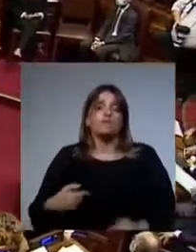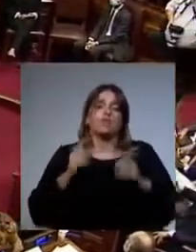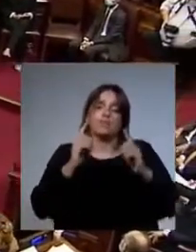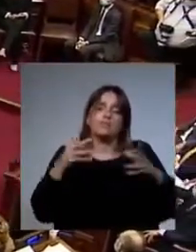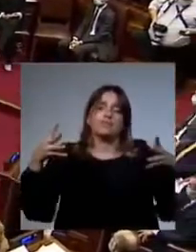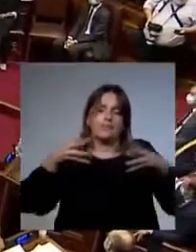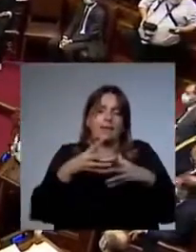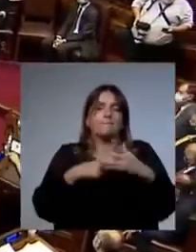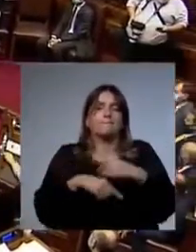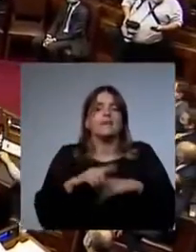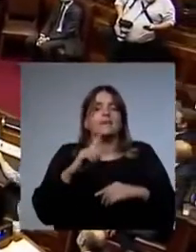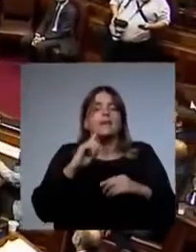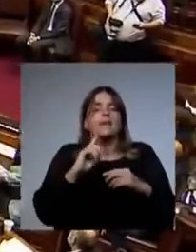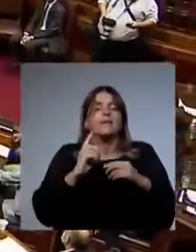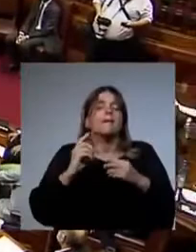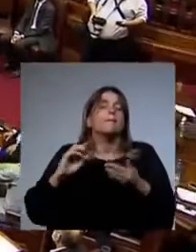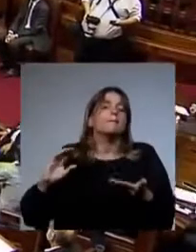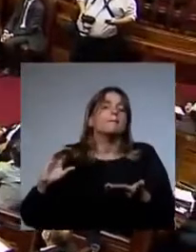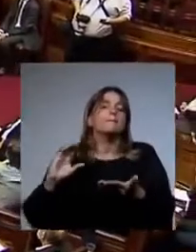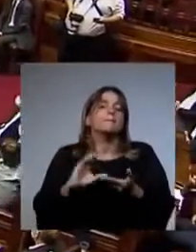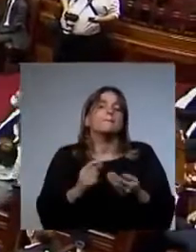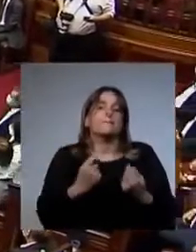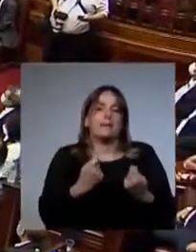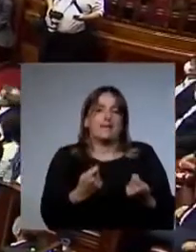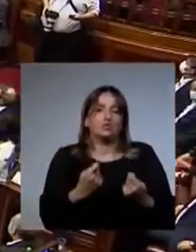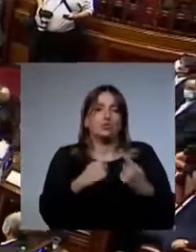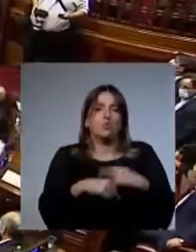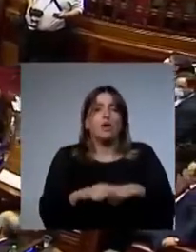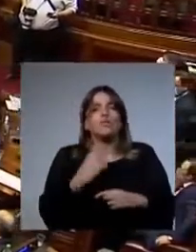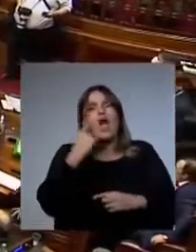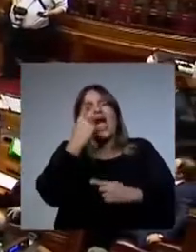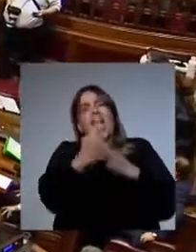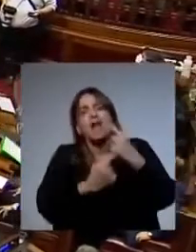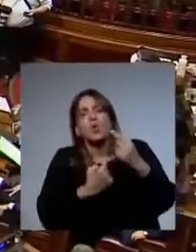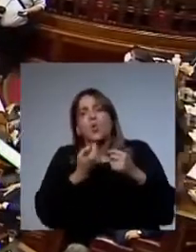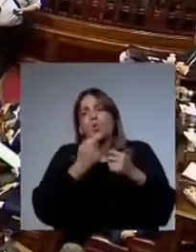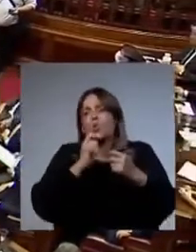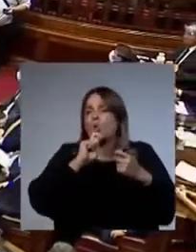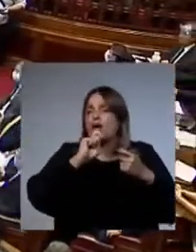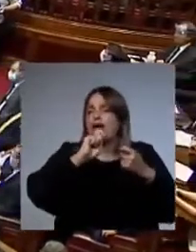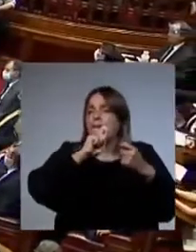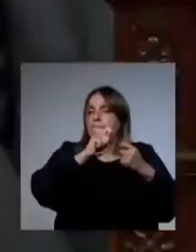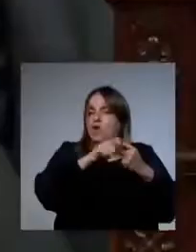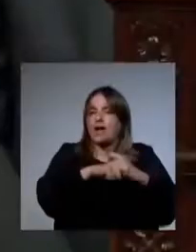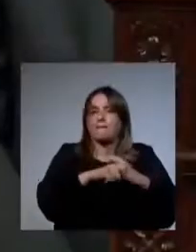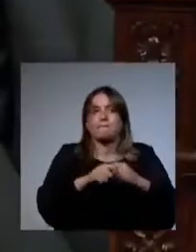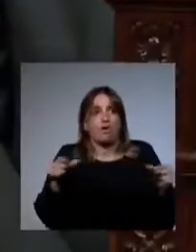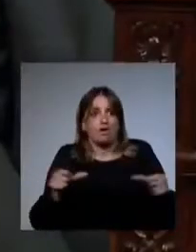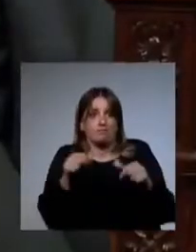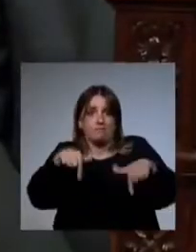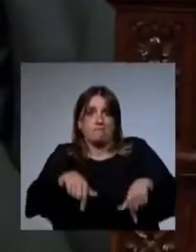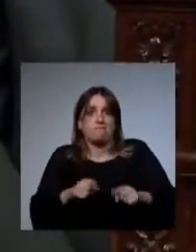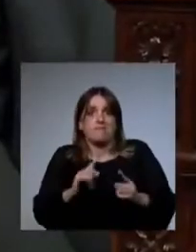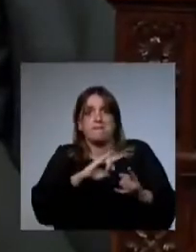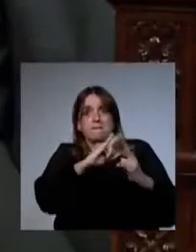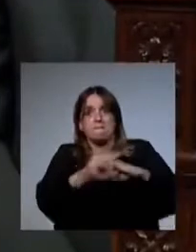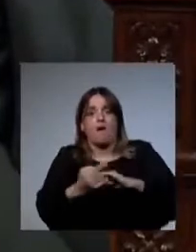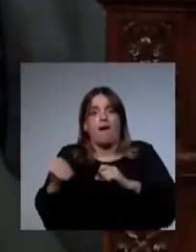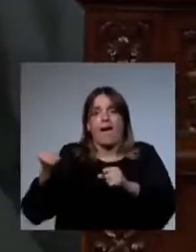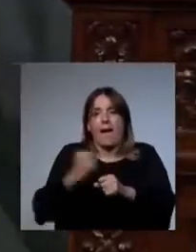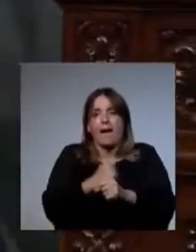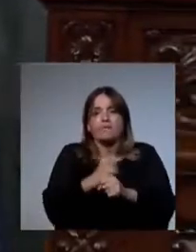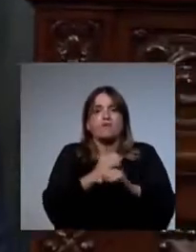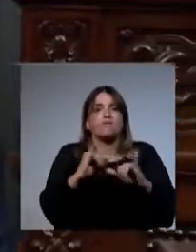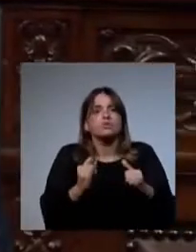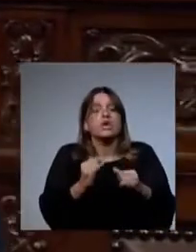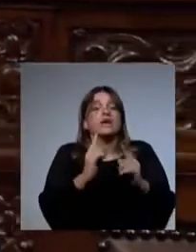un presupuesto que, con algunas modificaciones realizadas en esta Casa, aprobamos basados